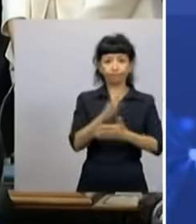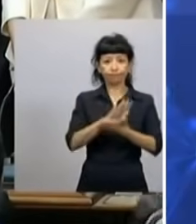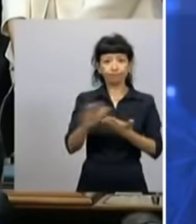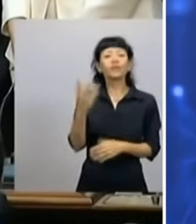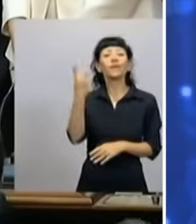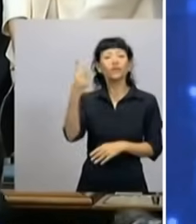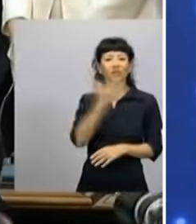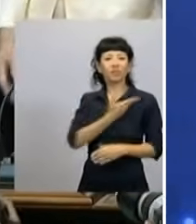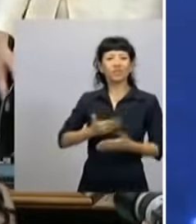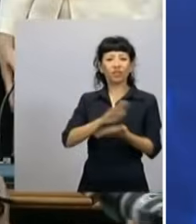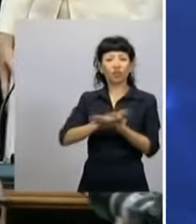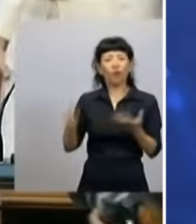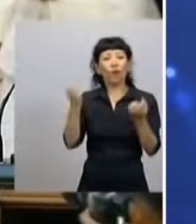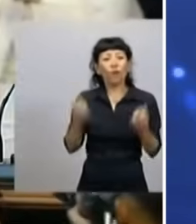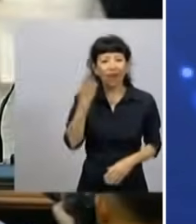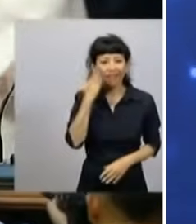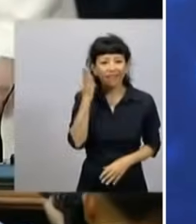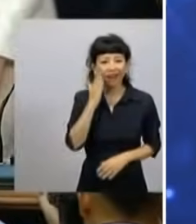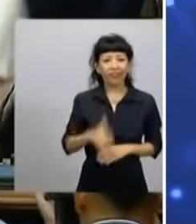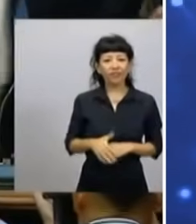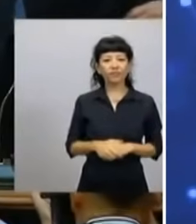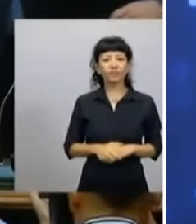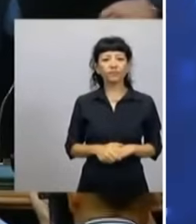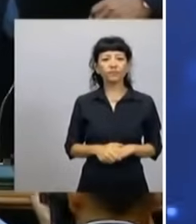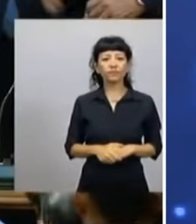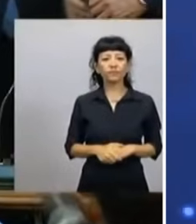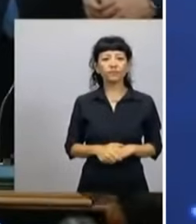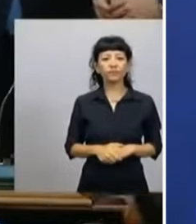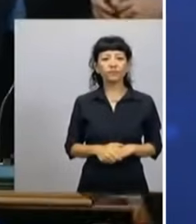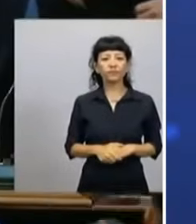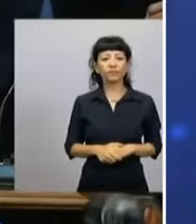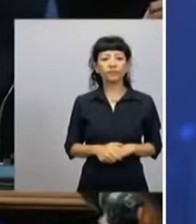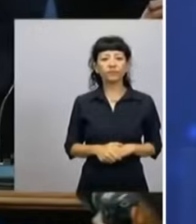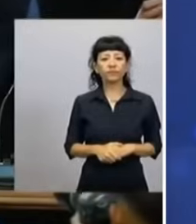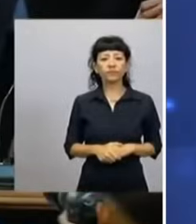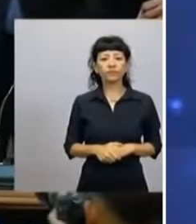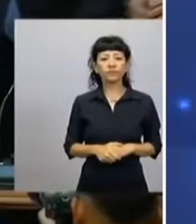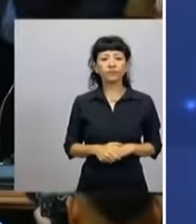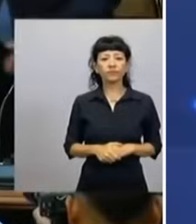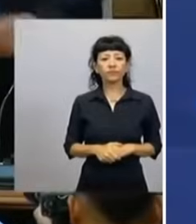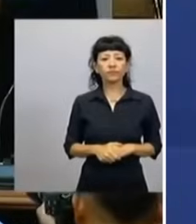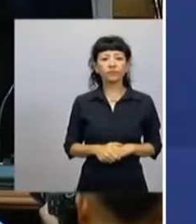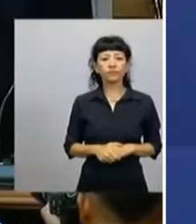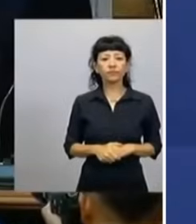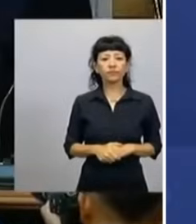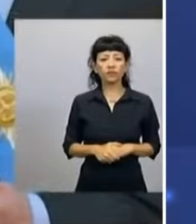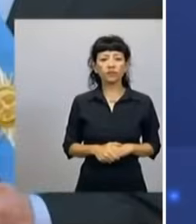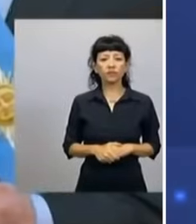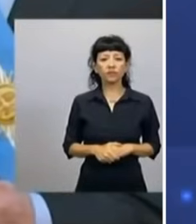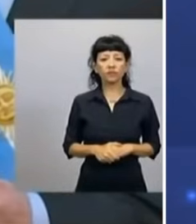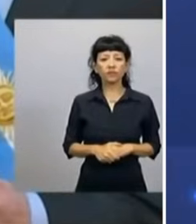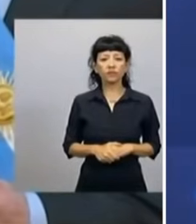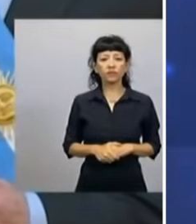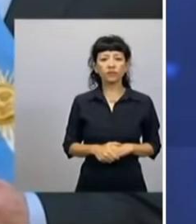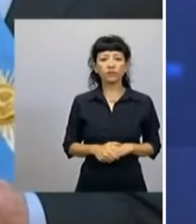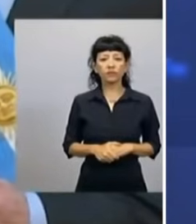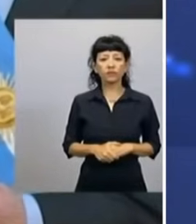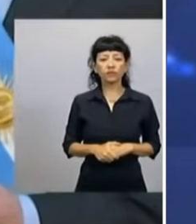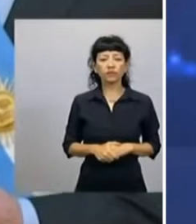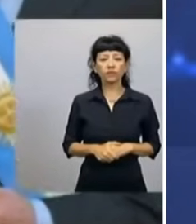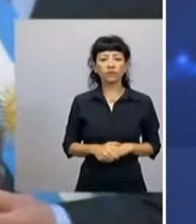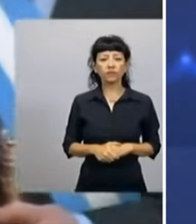identificado con el mundo de las finanzas, Mónica, y por lo tanto cree que es capaz de desactivar esta gran bomba